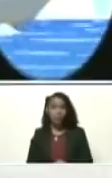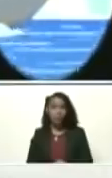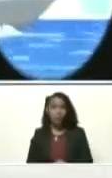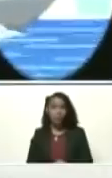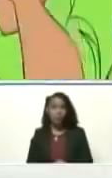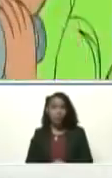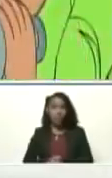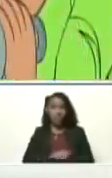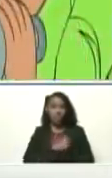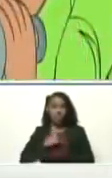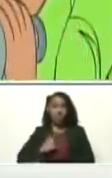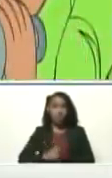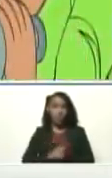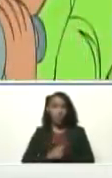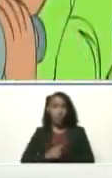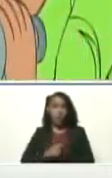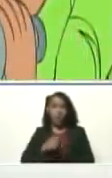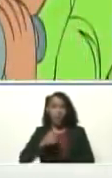¡Supercilita!